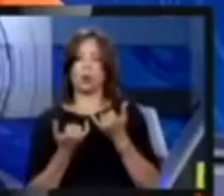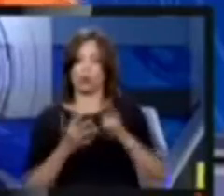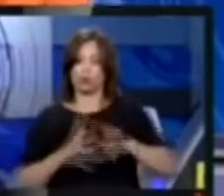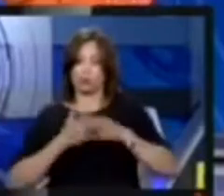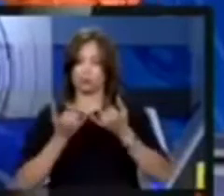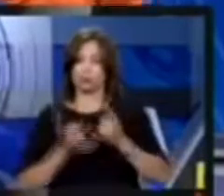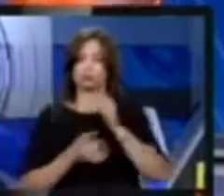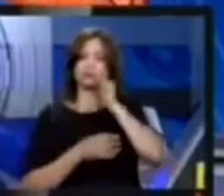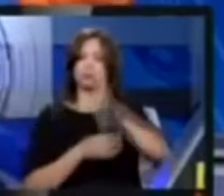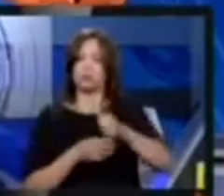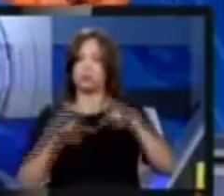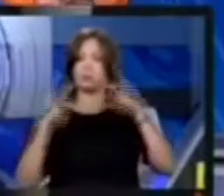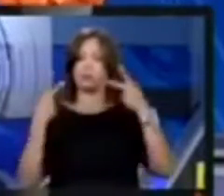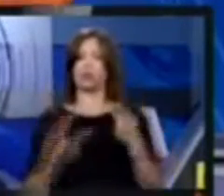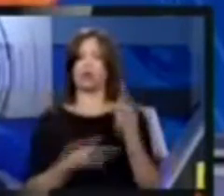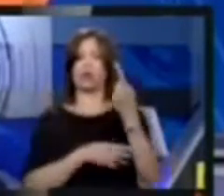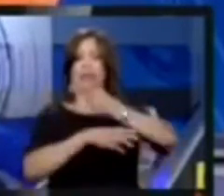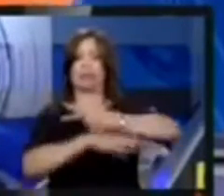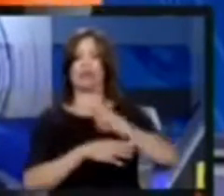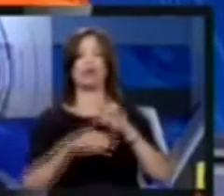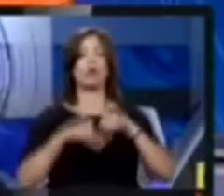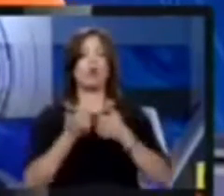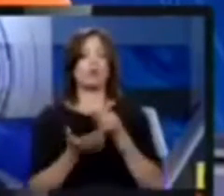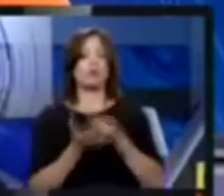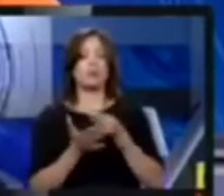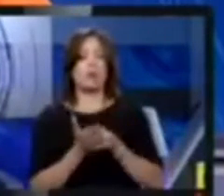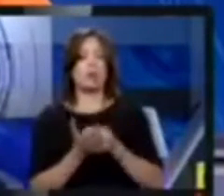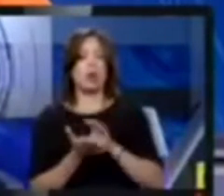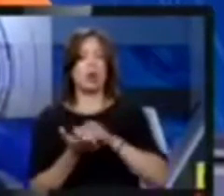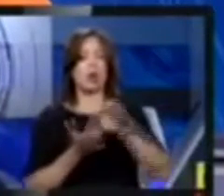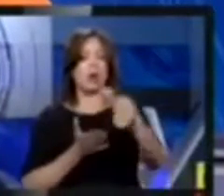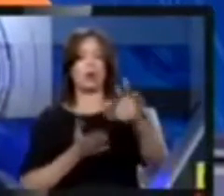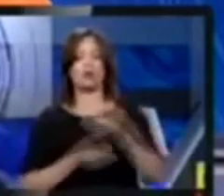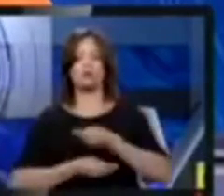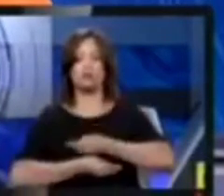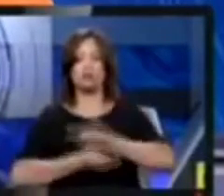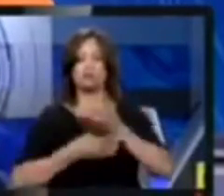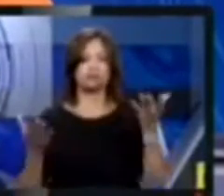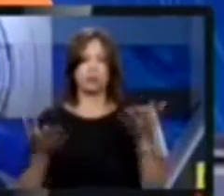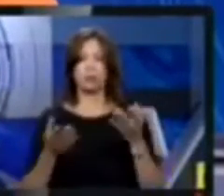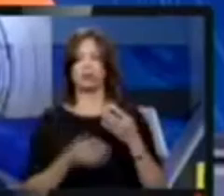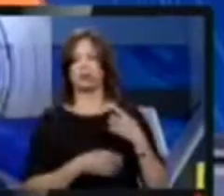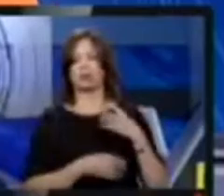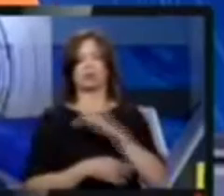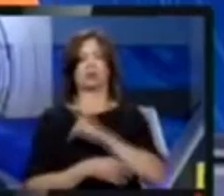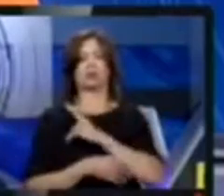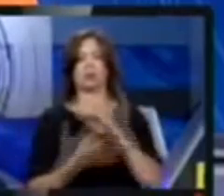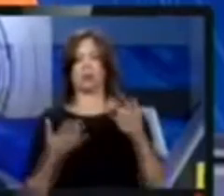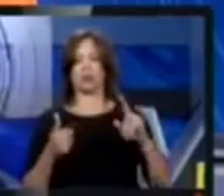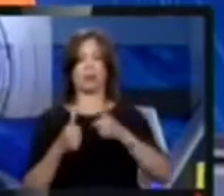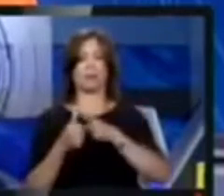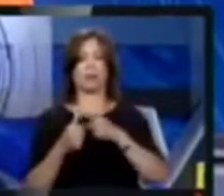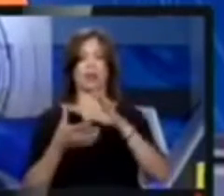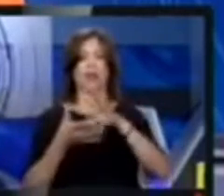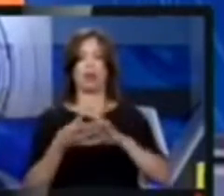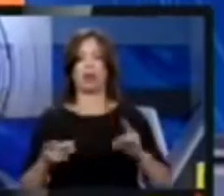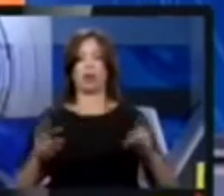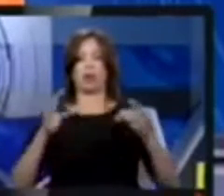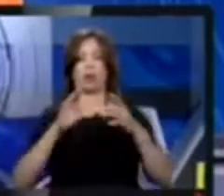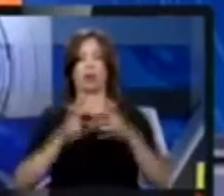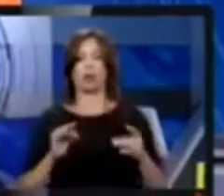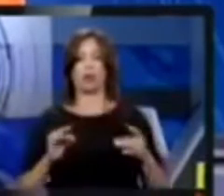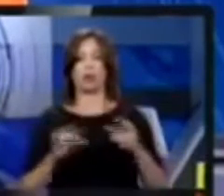páginas del periódico El Día. ¿Cómo circularon los millones de Odebrecht por la Cámara de Diputados? Esta es la primera